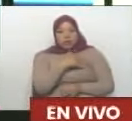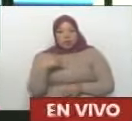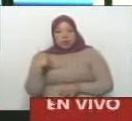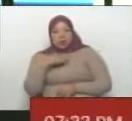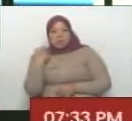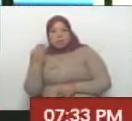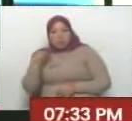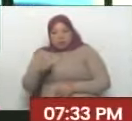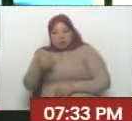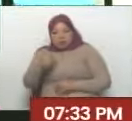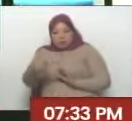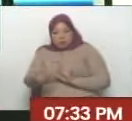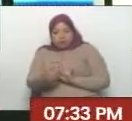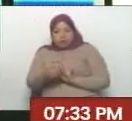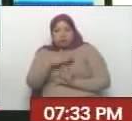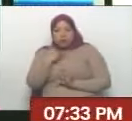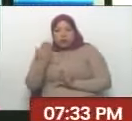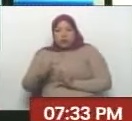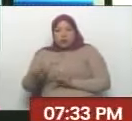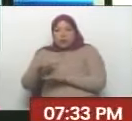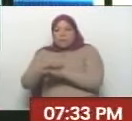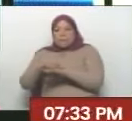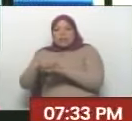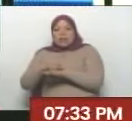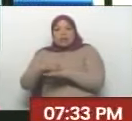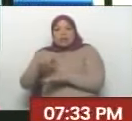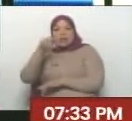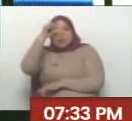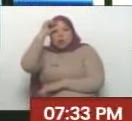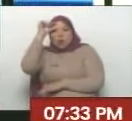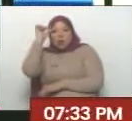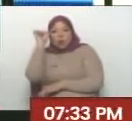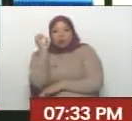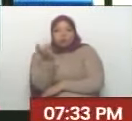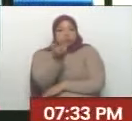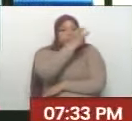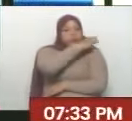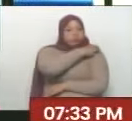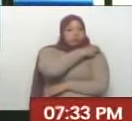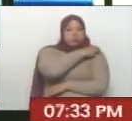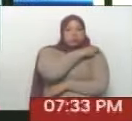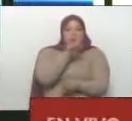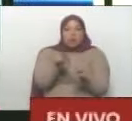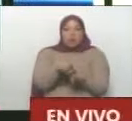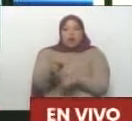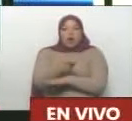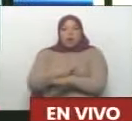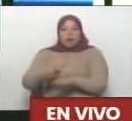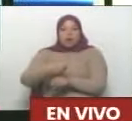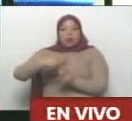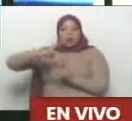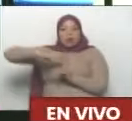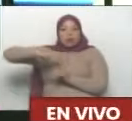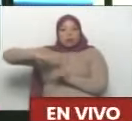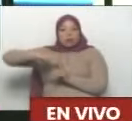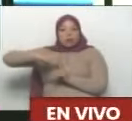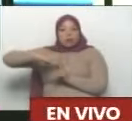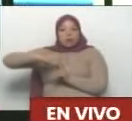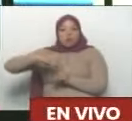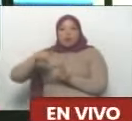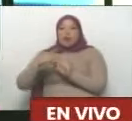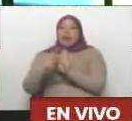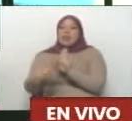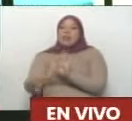matarme, que quería matar al ministro Padrino, que quería a Freddy Bernal, ellos los califican como defensores de